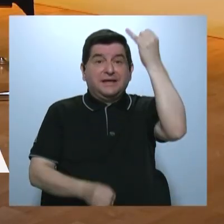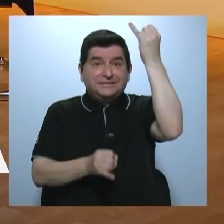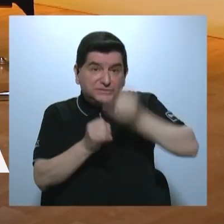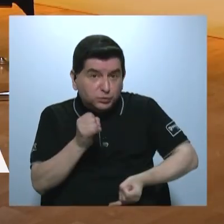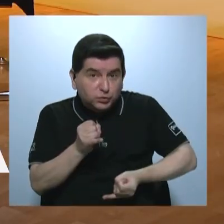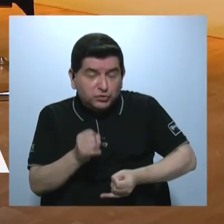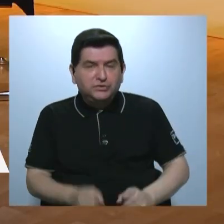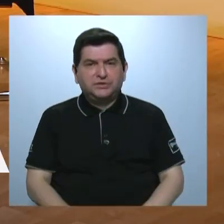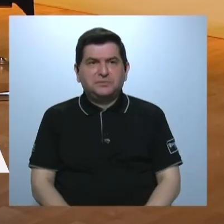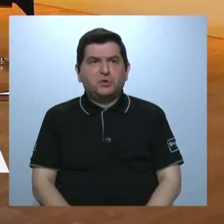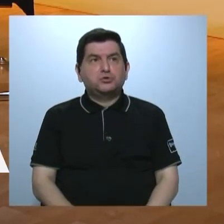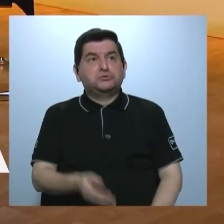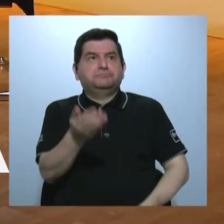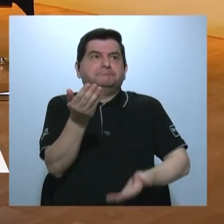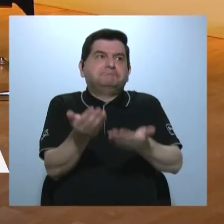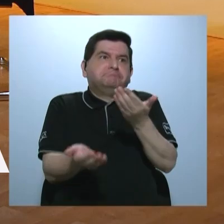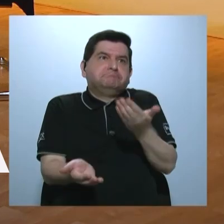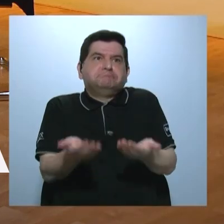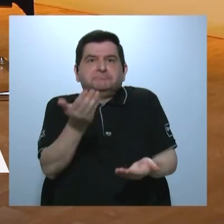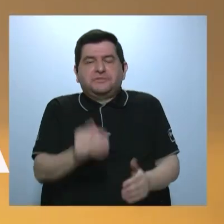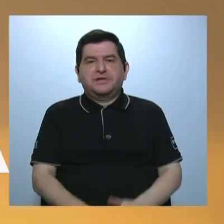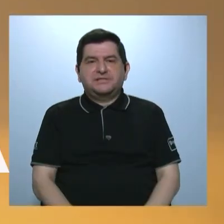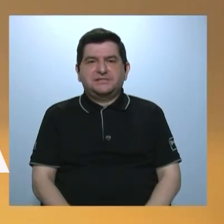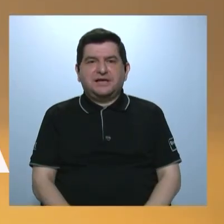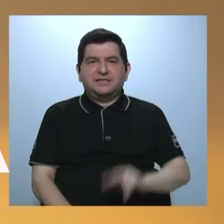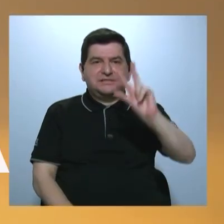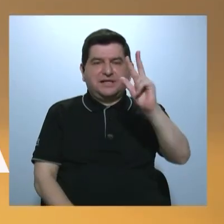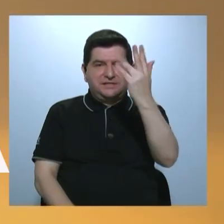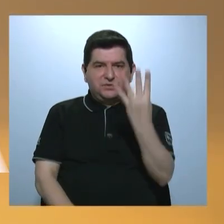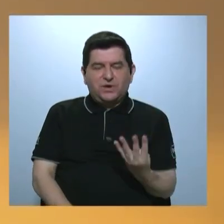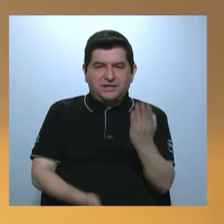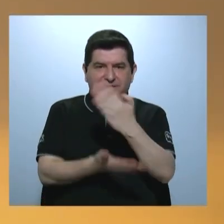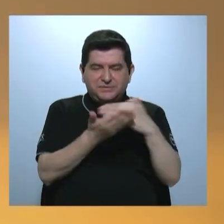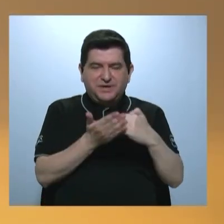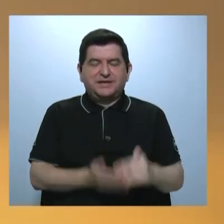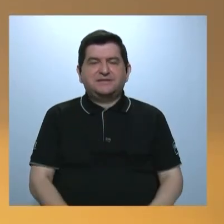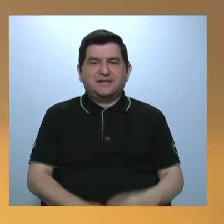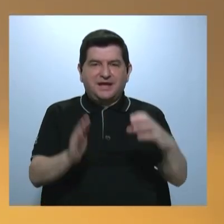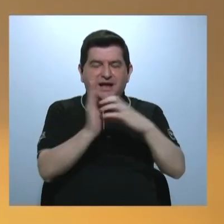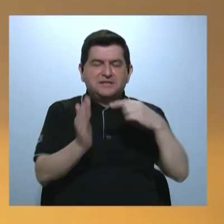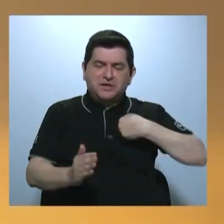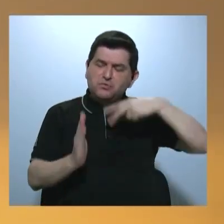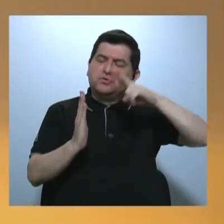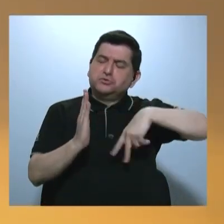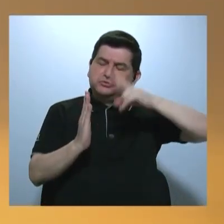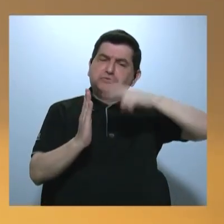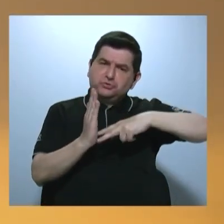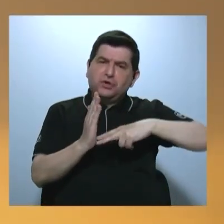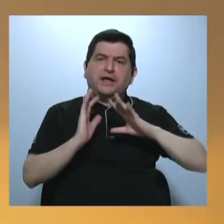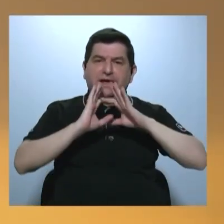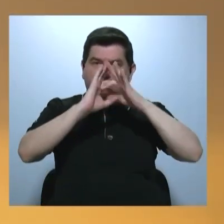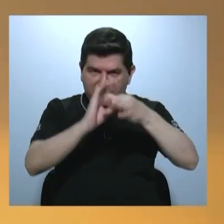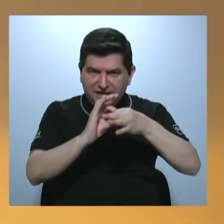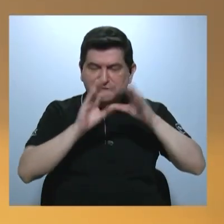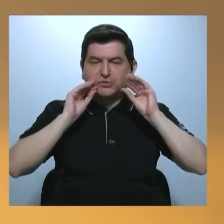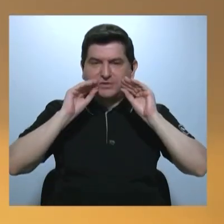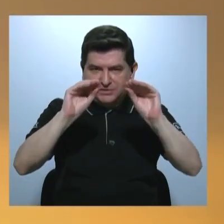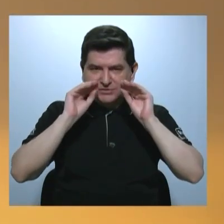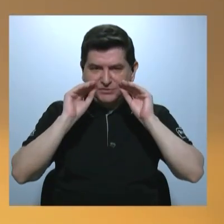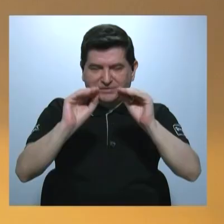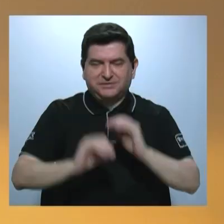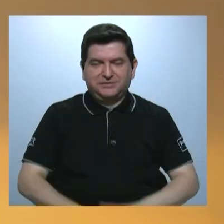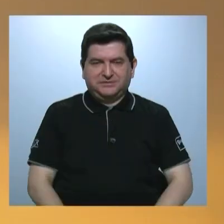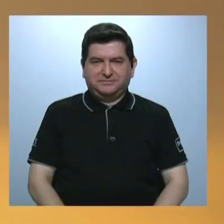últimos debe haber sido 3/4 partes de los artículos que le he leído tenían que ver con educación.